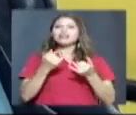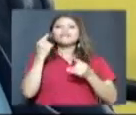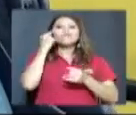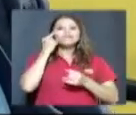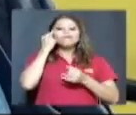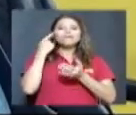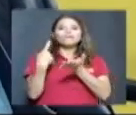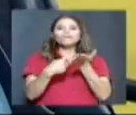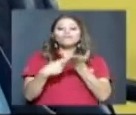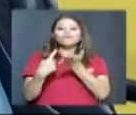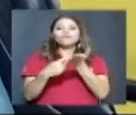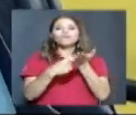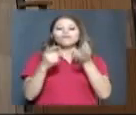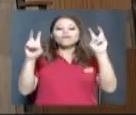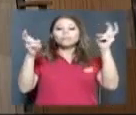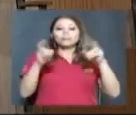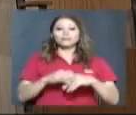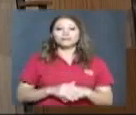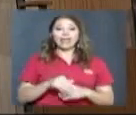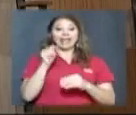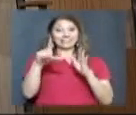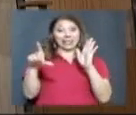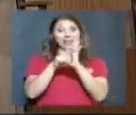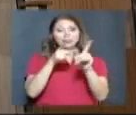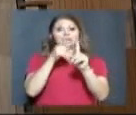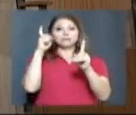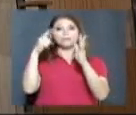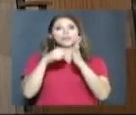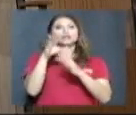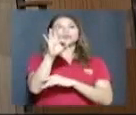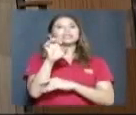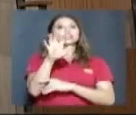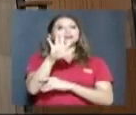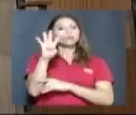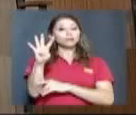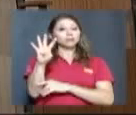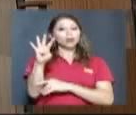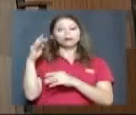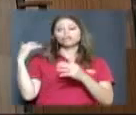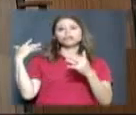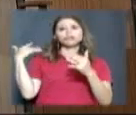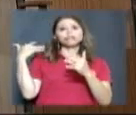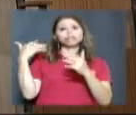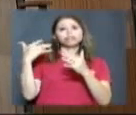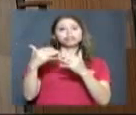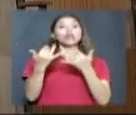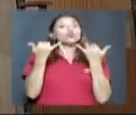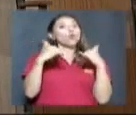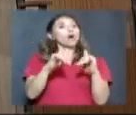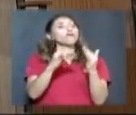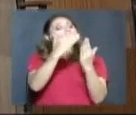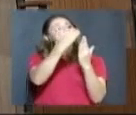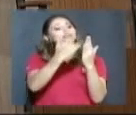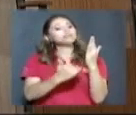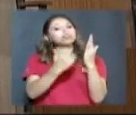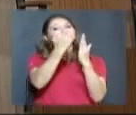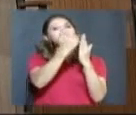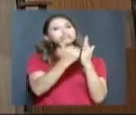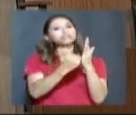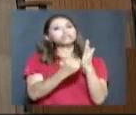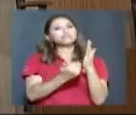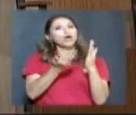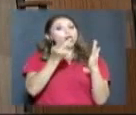cada uno de los puntos que estamos planteando. Esta ley de 1954, en todo caso, todavía mantiene en el texto dos cosas que a mí me llaman mucho la